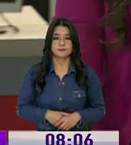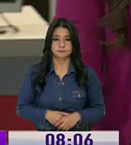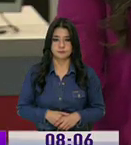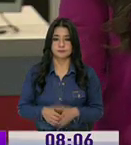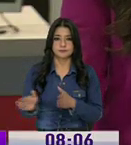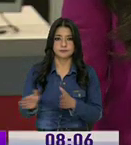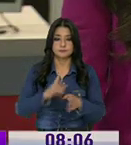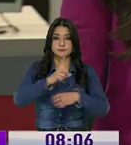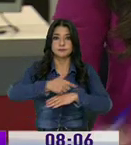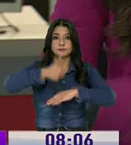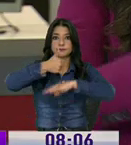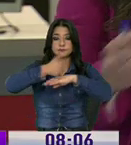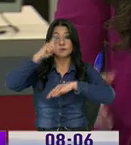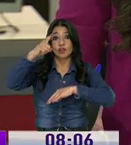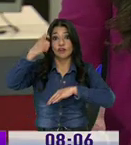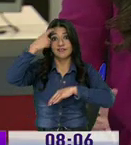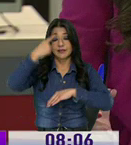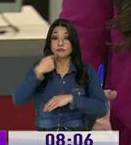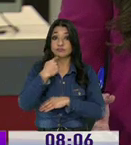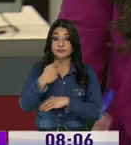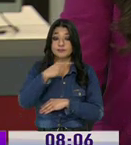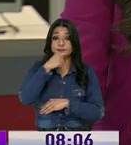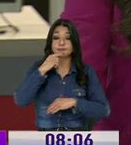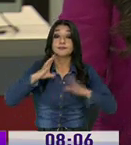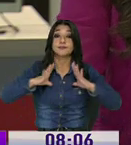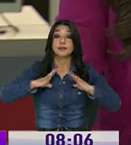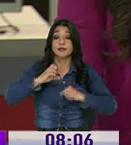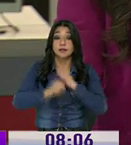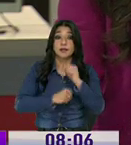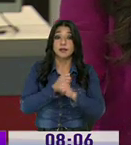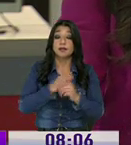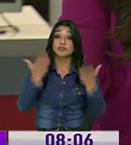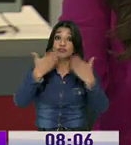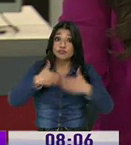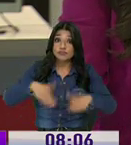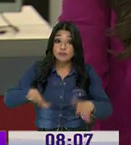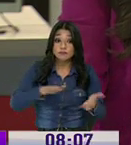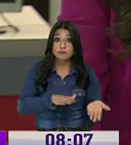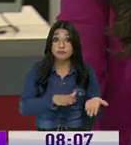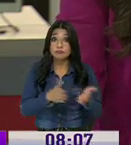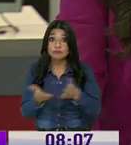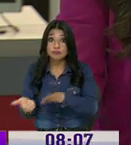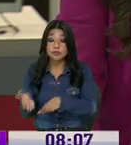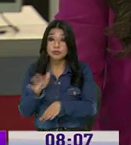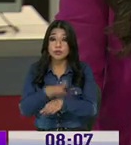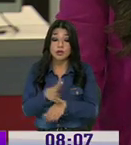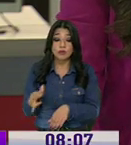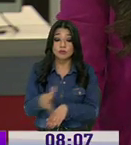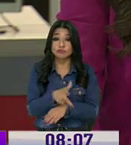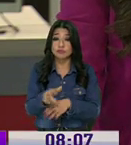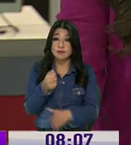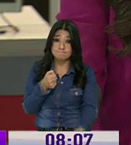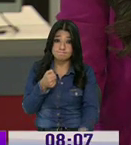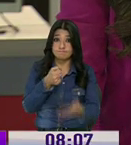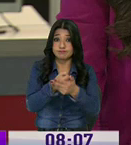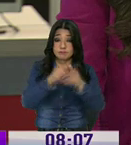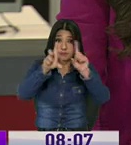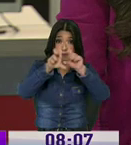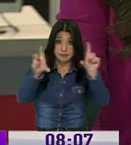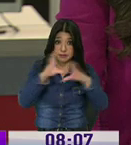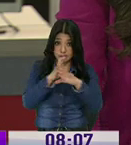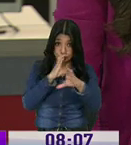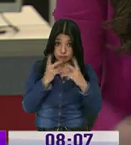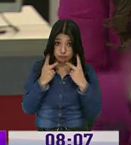Y las autoridades de gobierno resaltaron que en el feriado de fin de año no hubo fallecidos por accidentes de tránsito donde estén implicados buses de